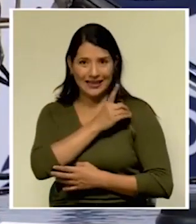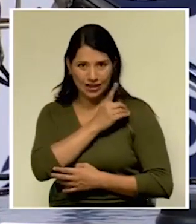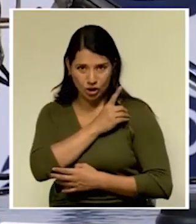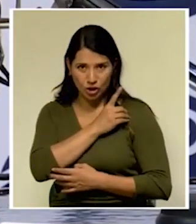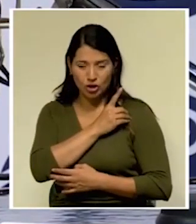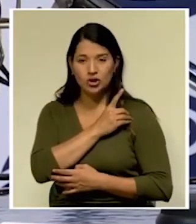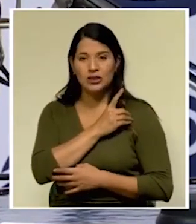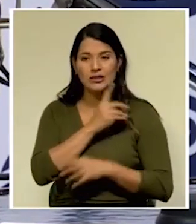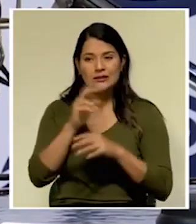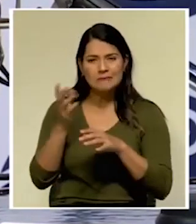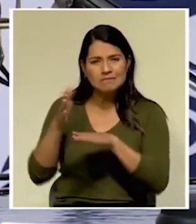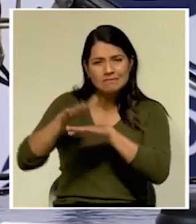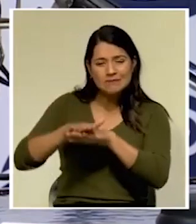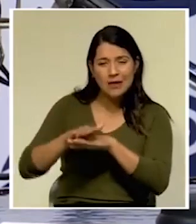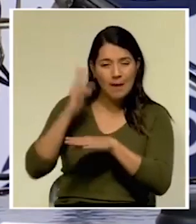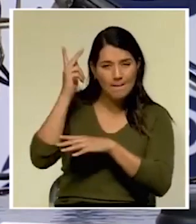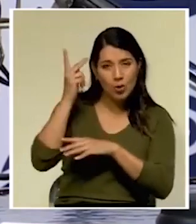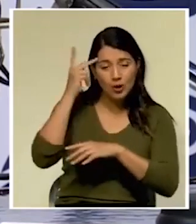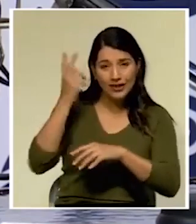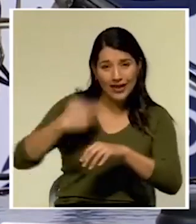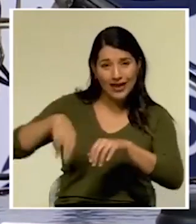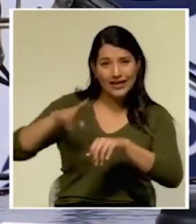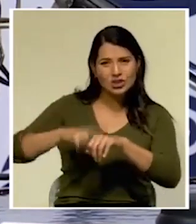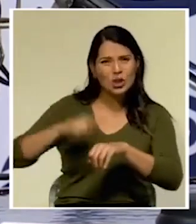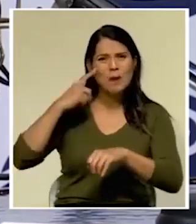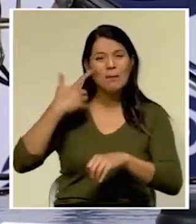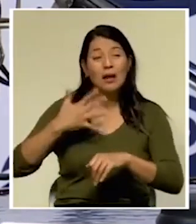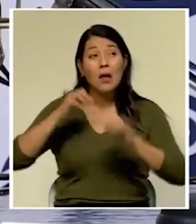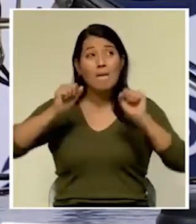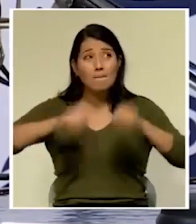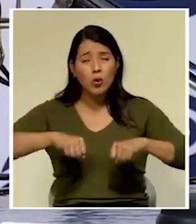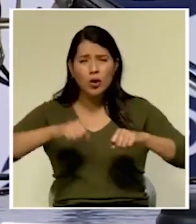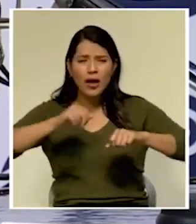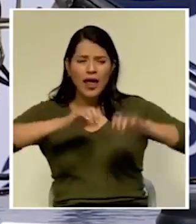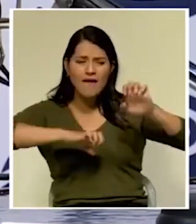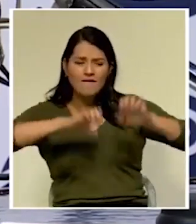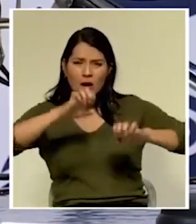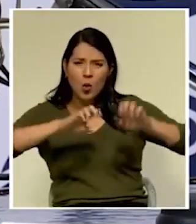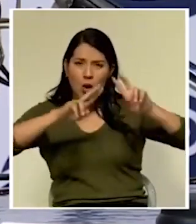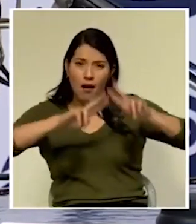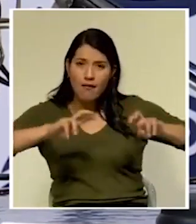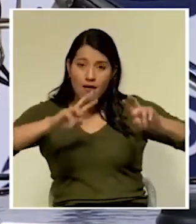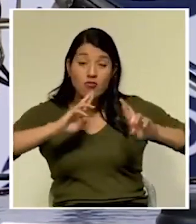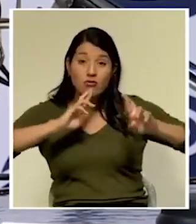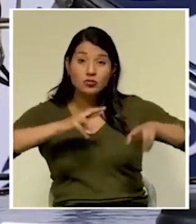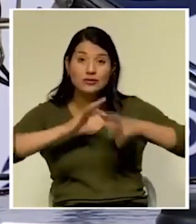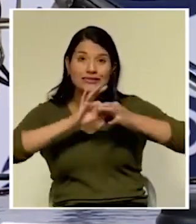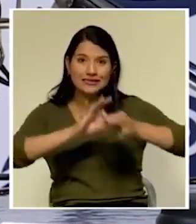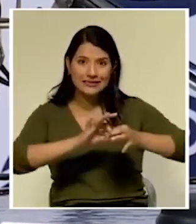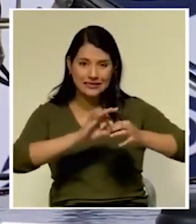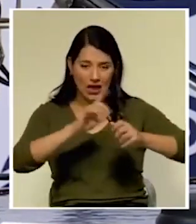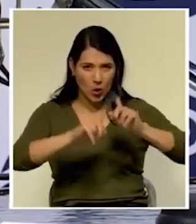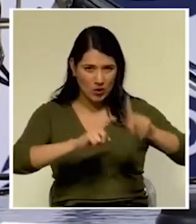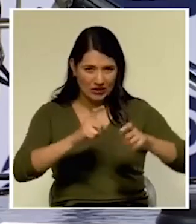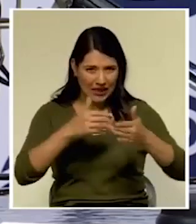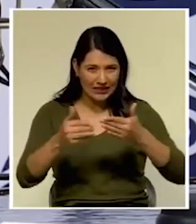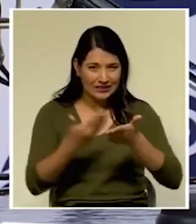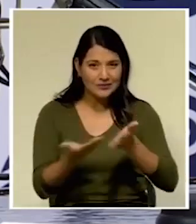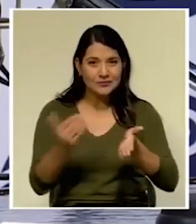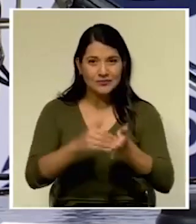para evaluar y analizar los resultados de estas encuestas. Ya venimos.